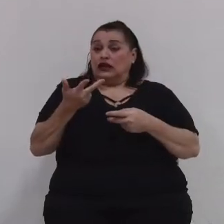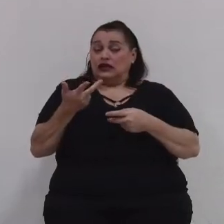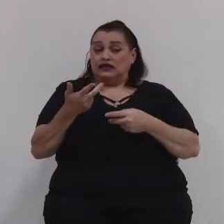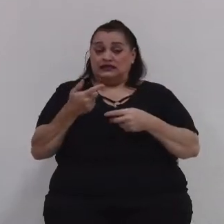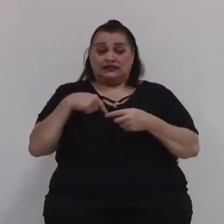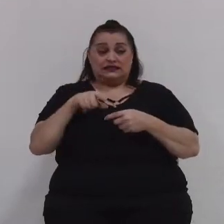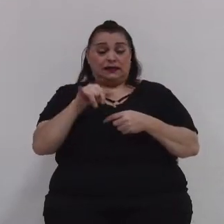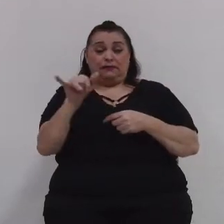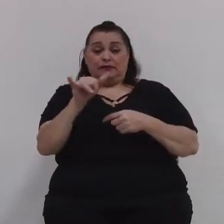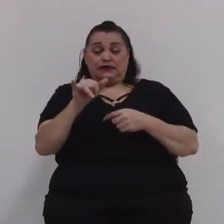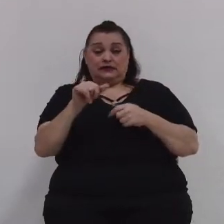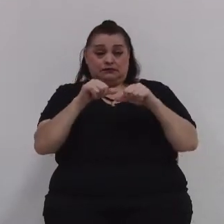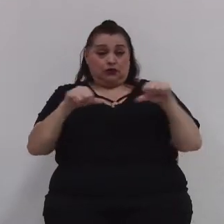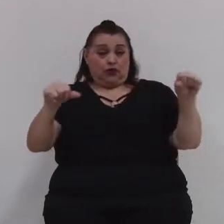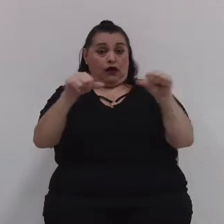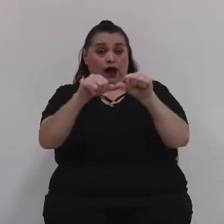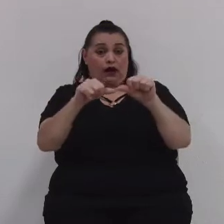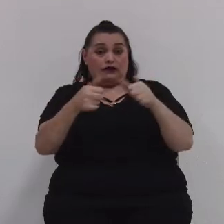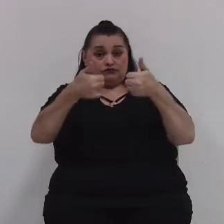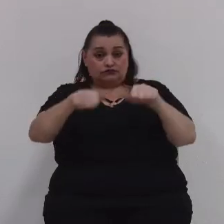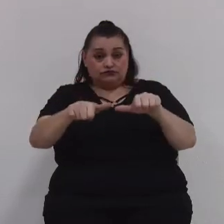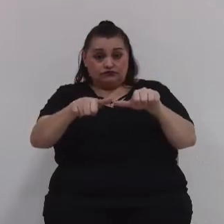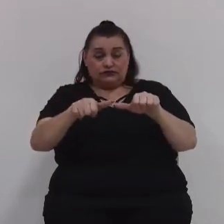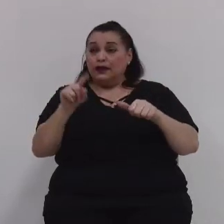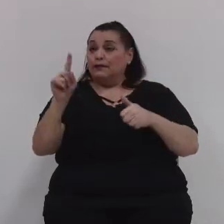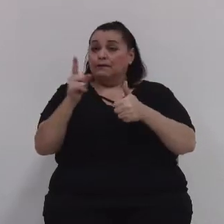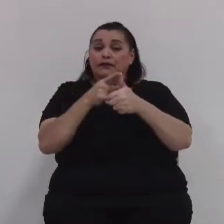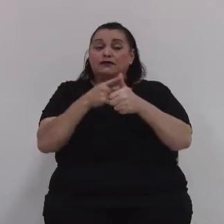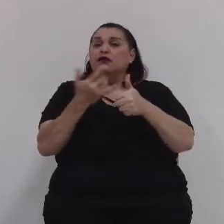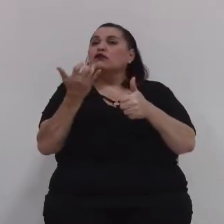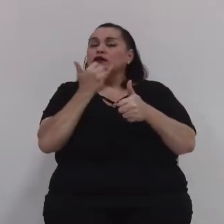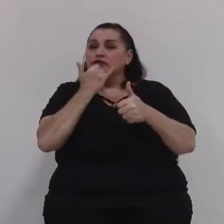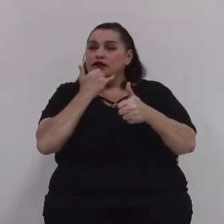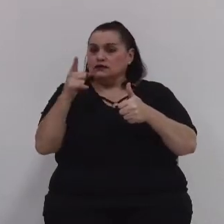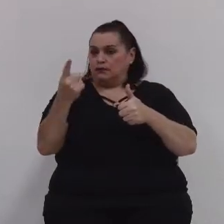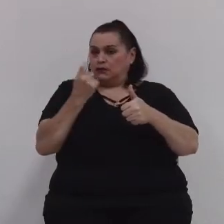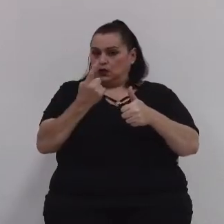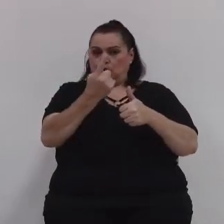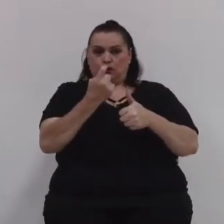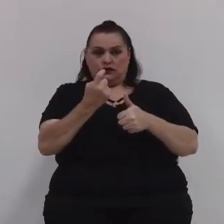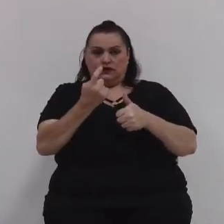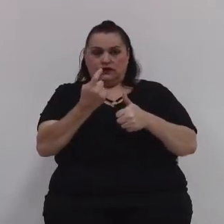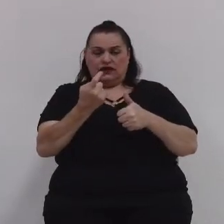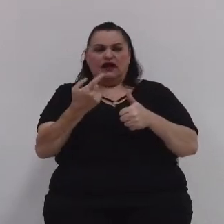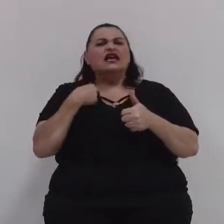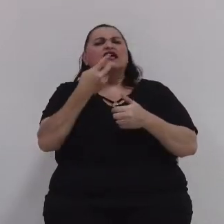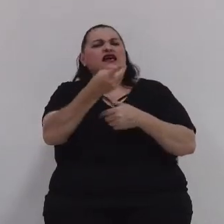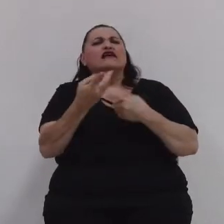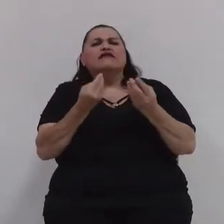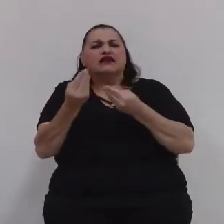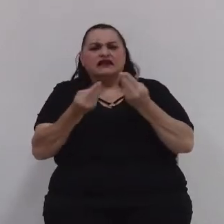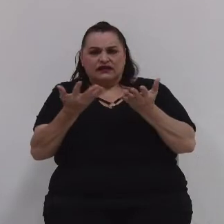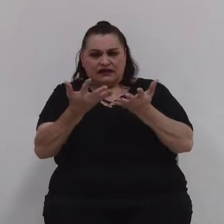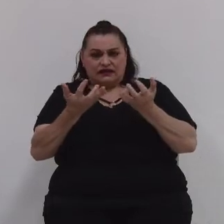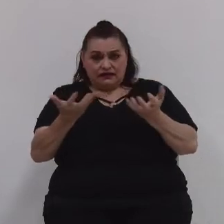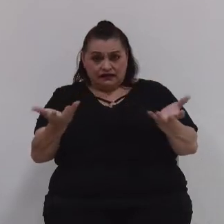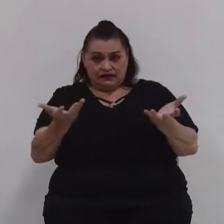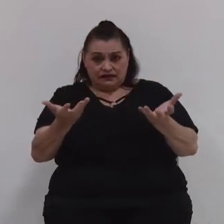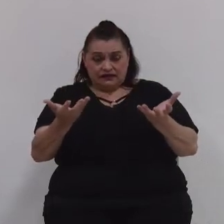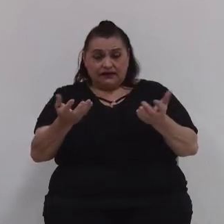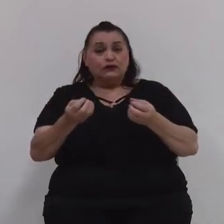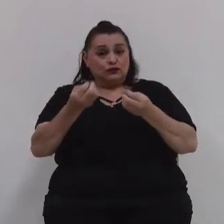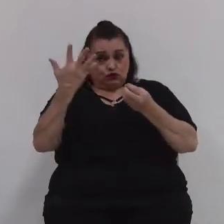de Navidad, la primera cosa que me va a preguntar Silvia, qué es lo que querés hacer, ¿verdad? Entonces,